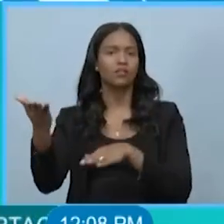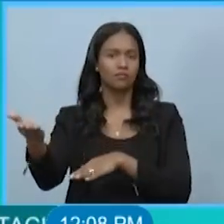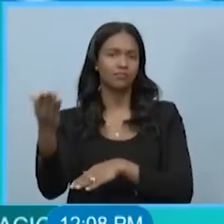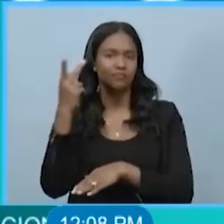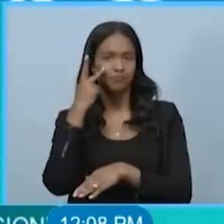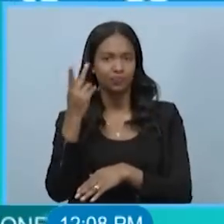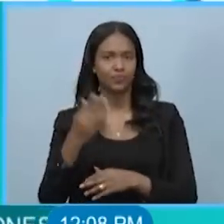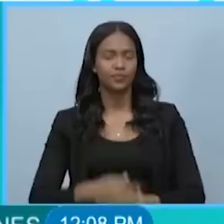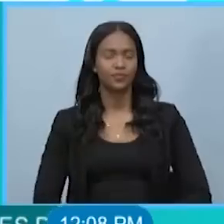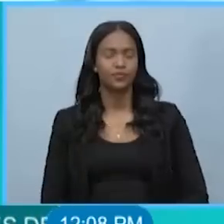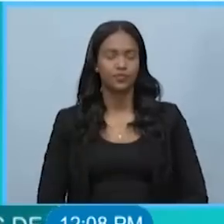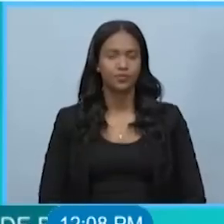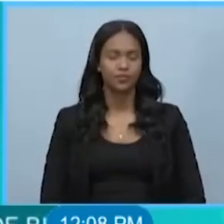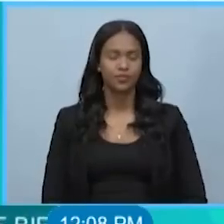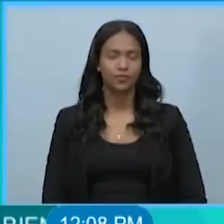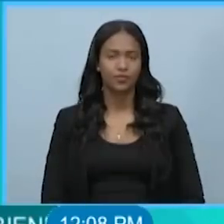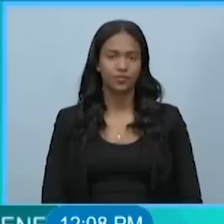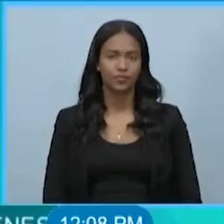tardes.